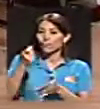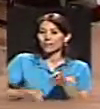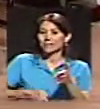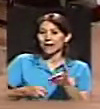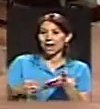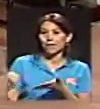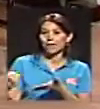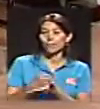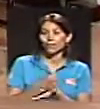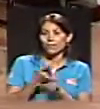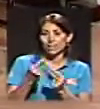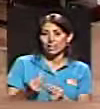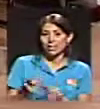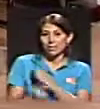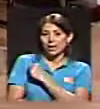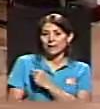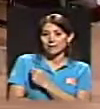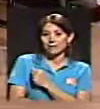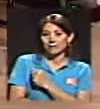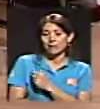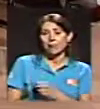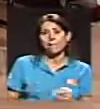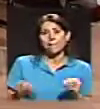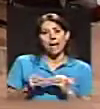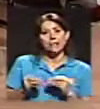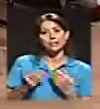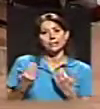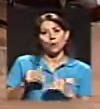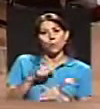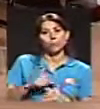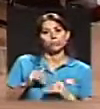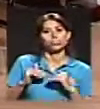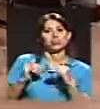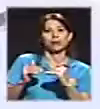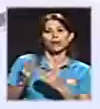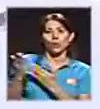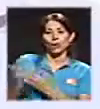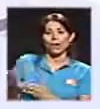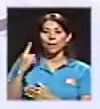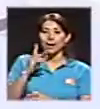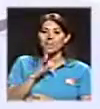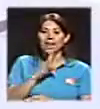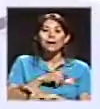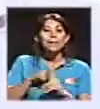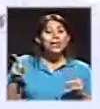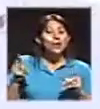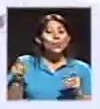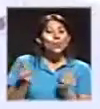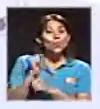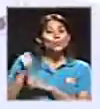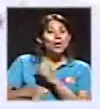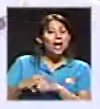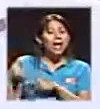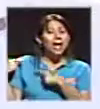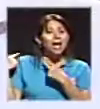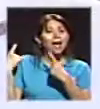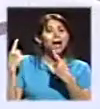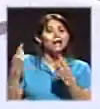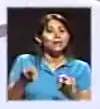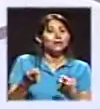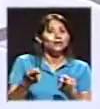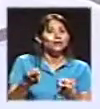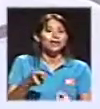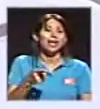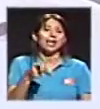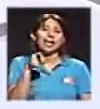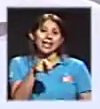y en esto está más calificado don Edgar Ayales para hablar, pero a través de los años sí ha visto beneficiada por la existencia de estos